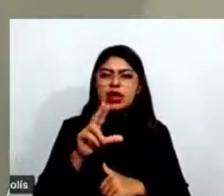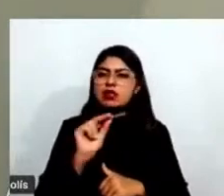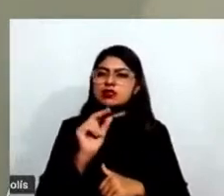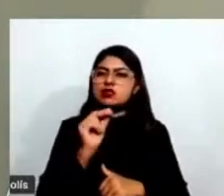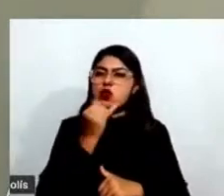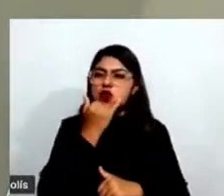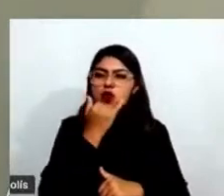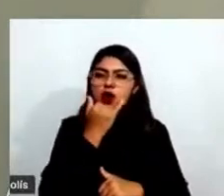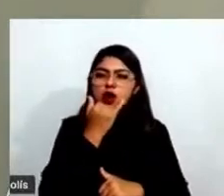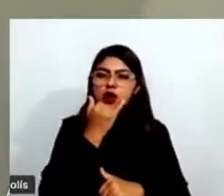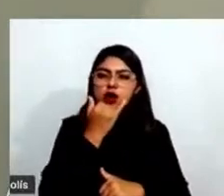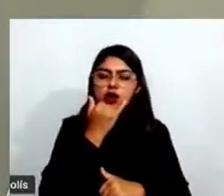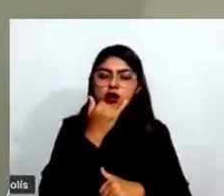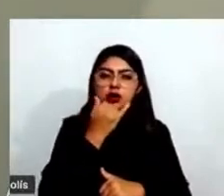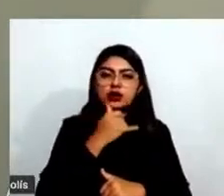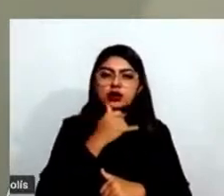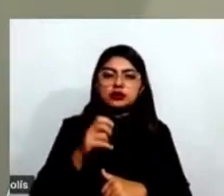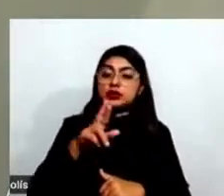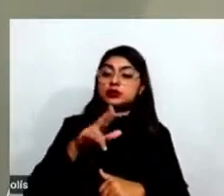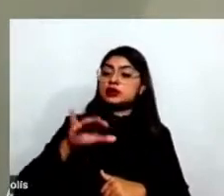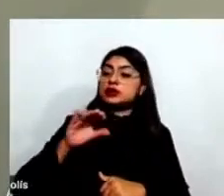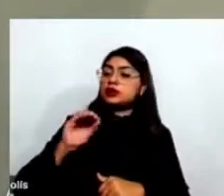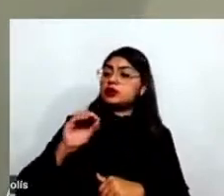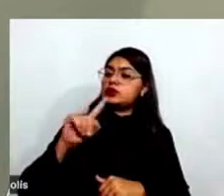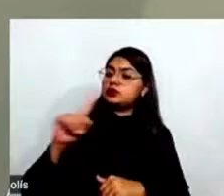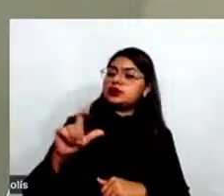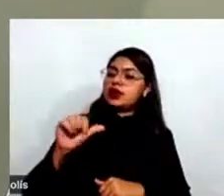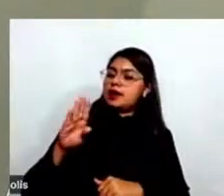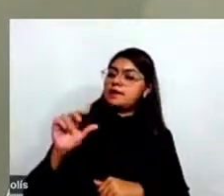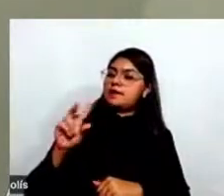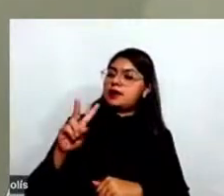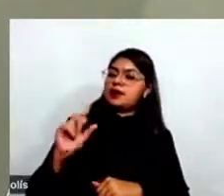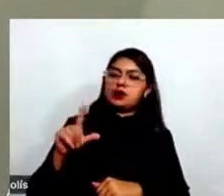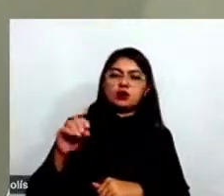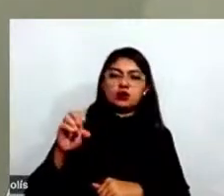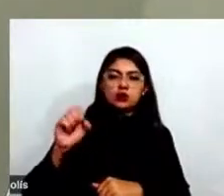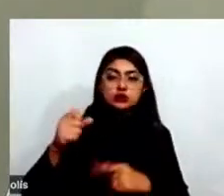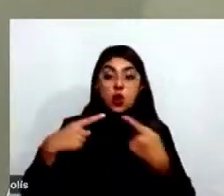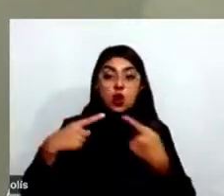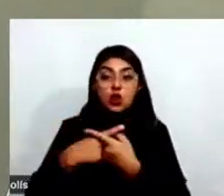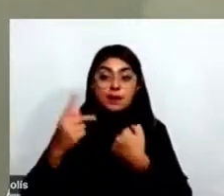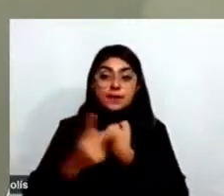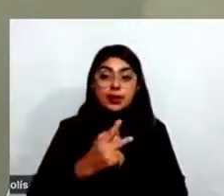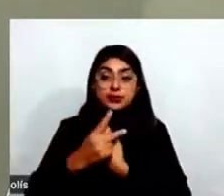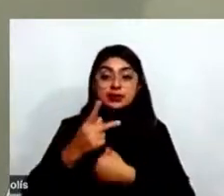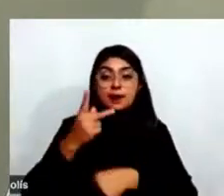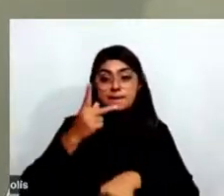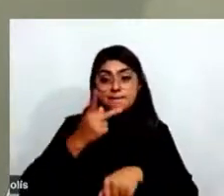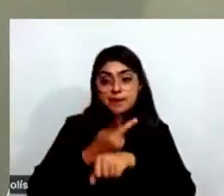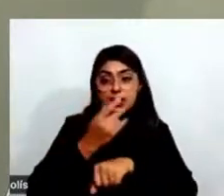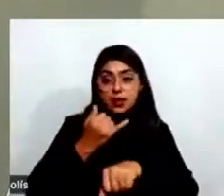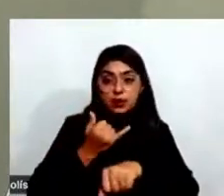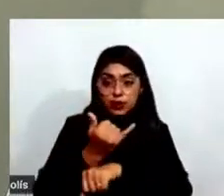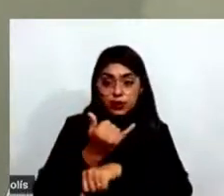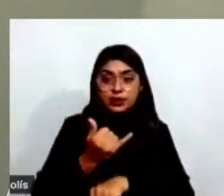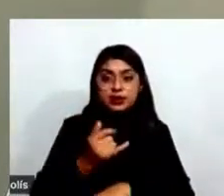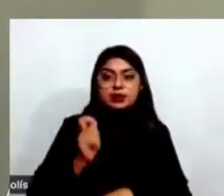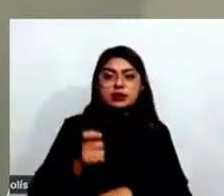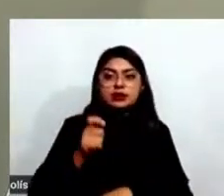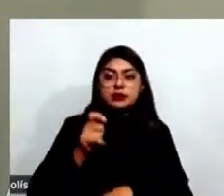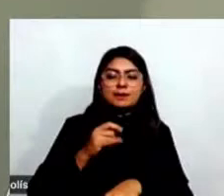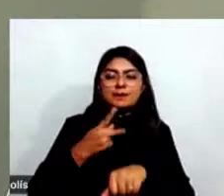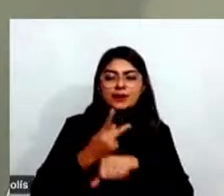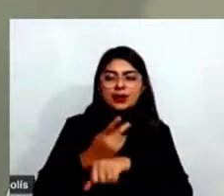Ríos Ábalos contra Paraguay, donde era claro que había un convenio, un acuerdo político para modificar